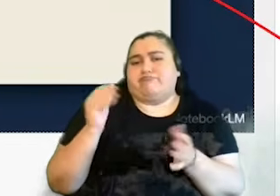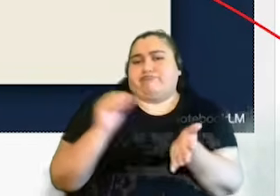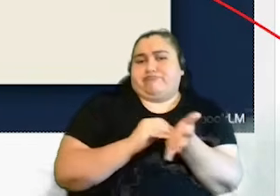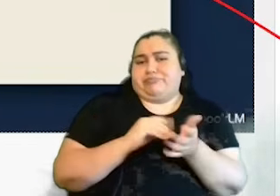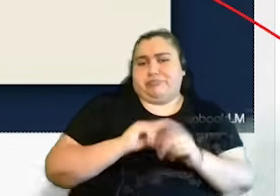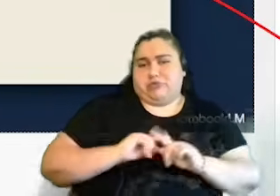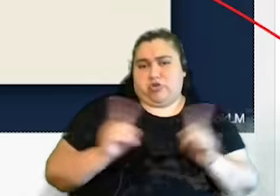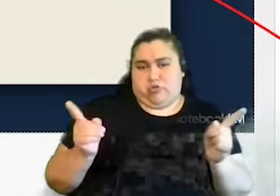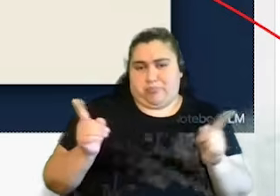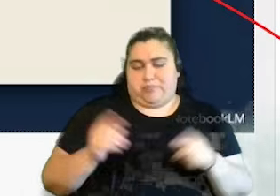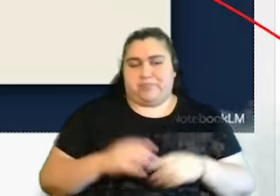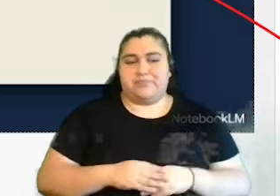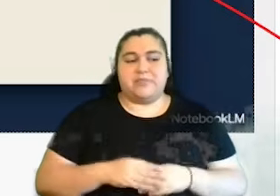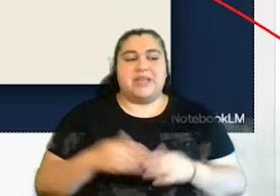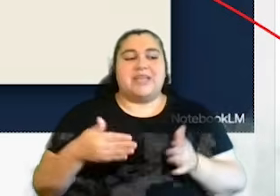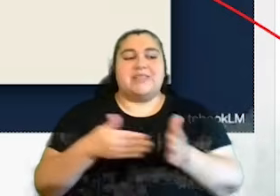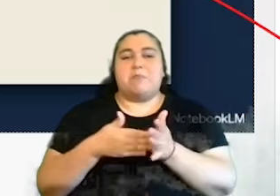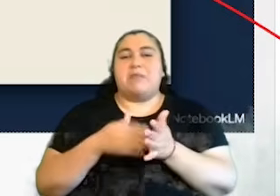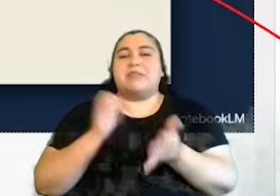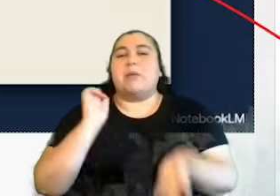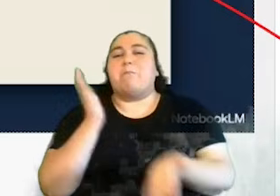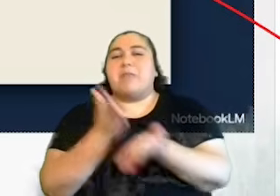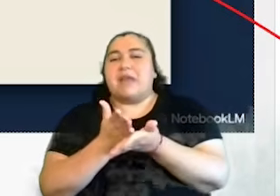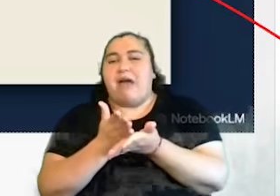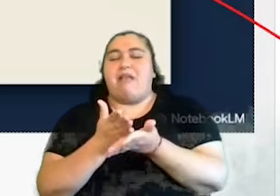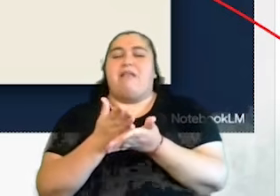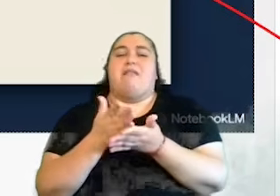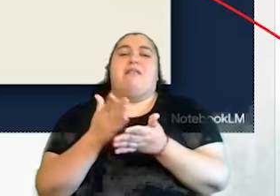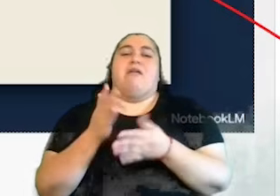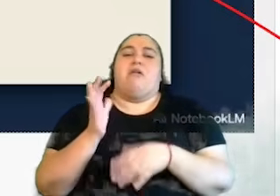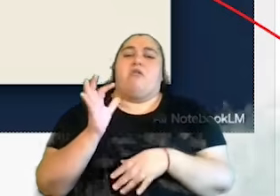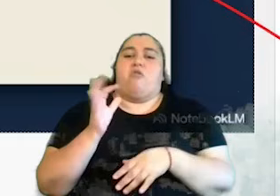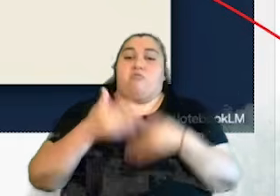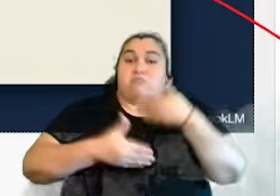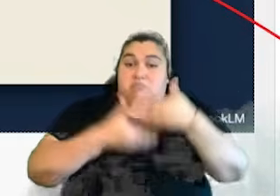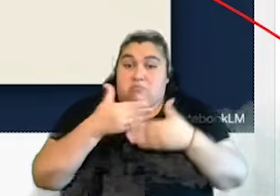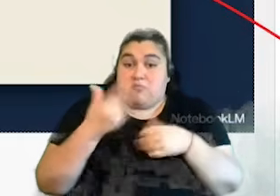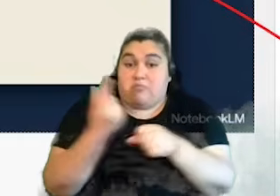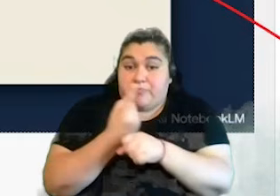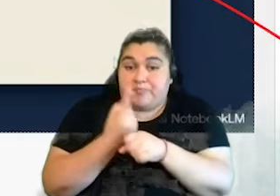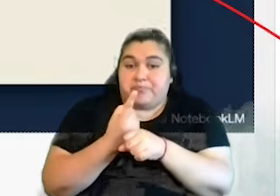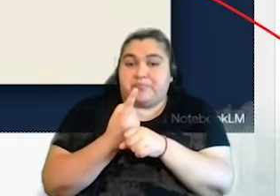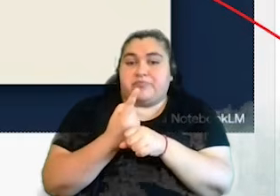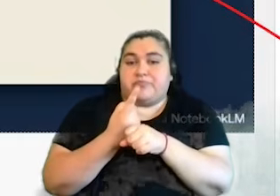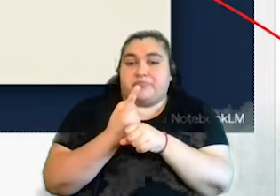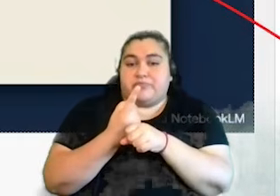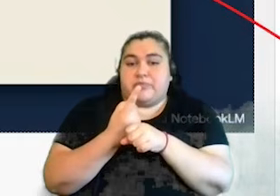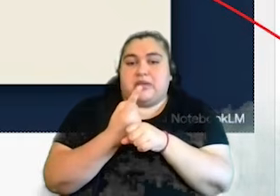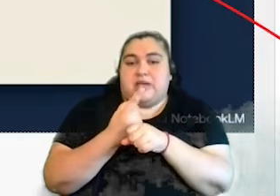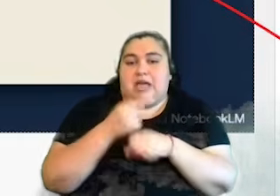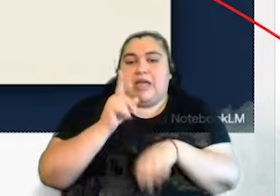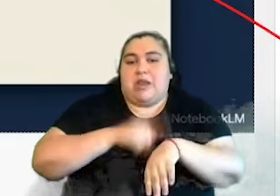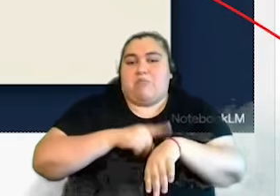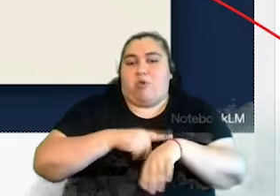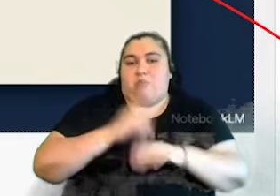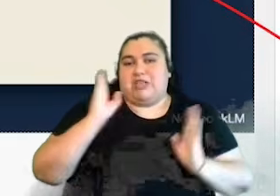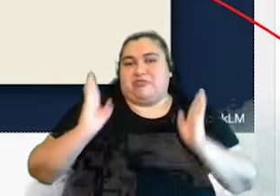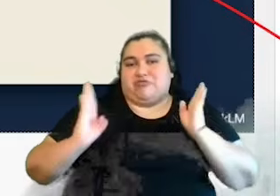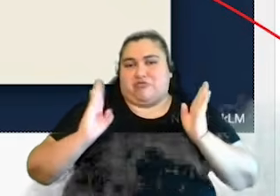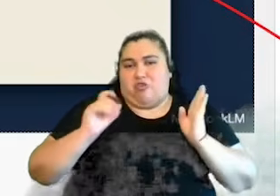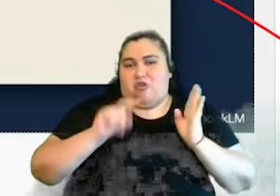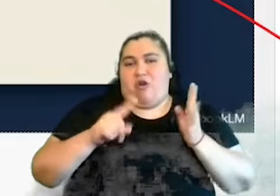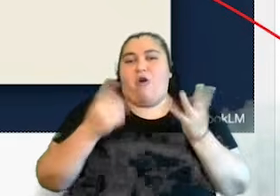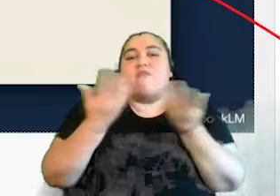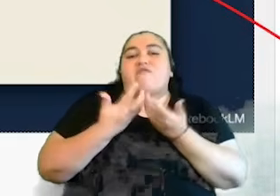acción penal y de los recursos de la seguridad social no va a proseguir es cuando se encuentren prescriptas las funciones